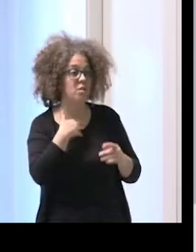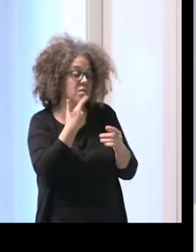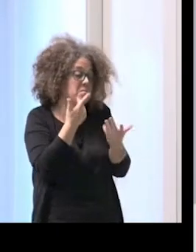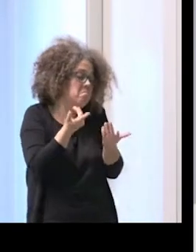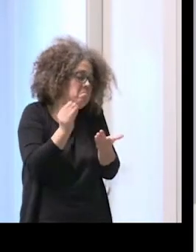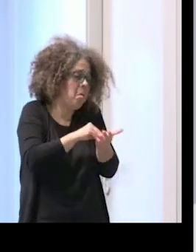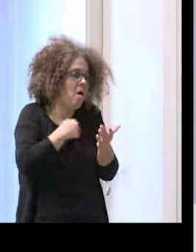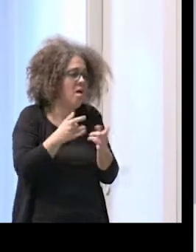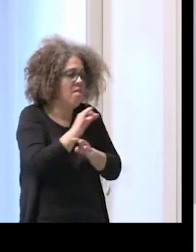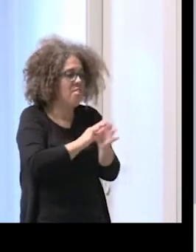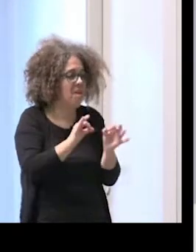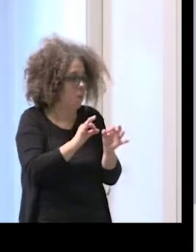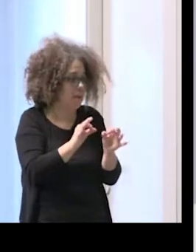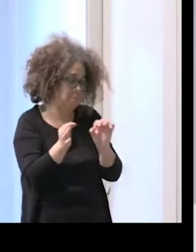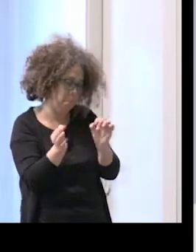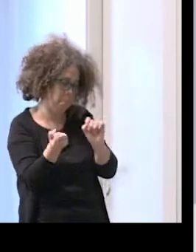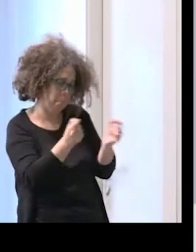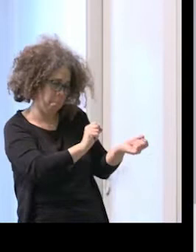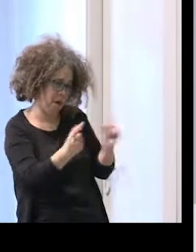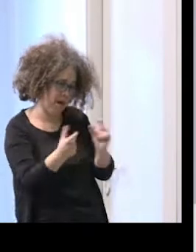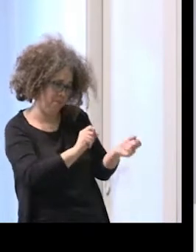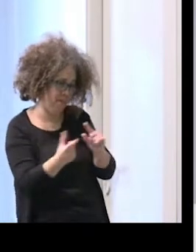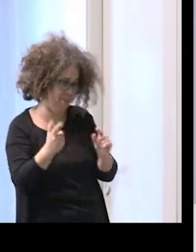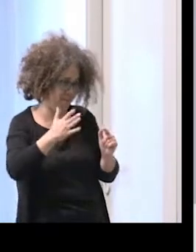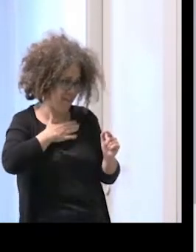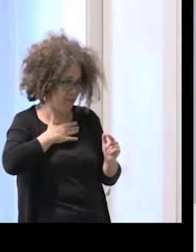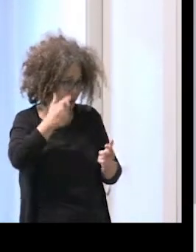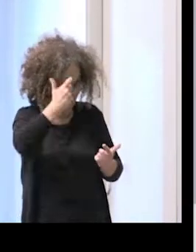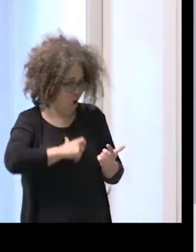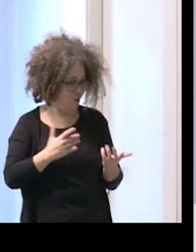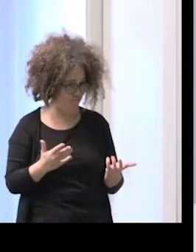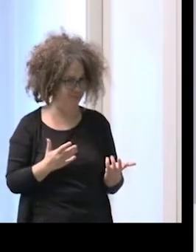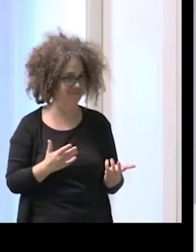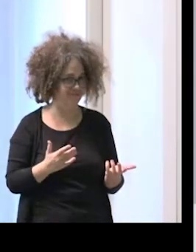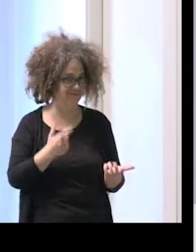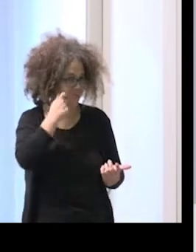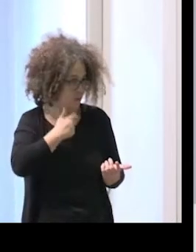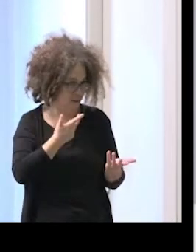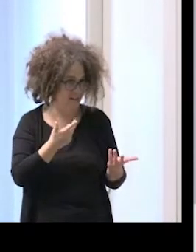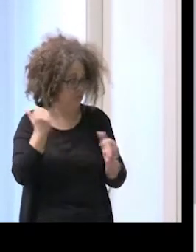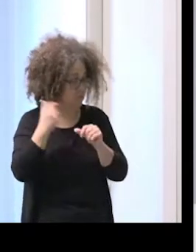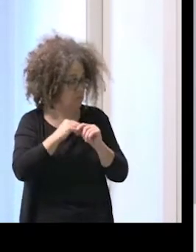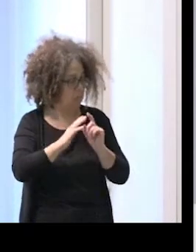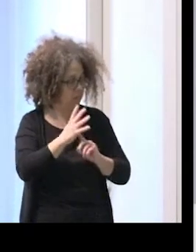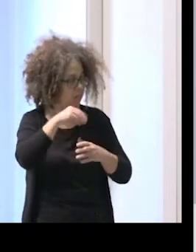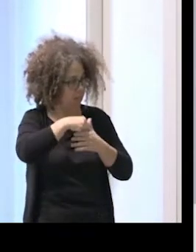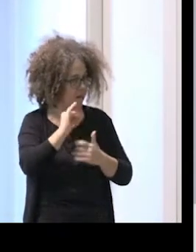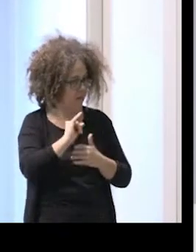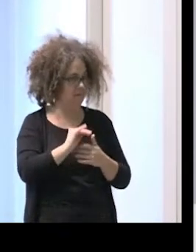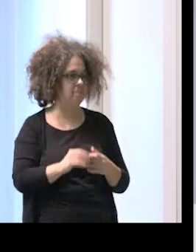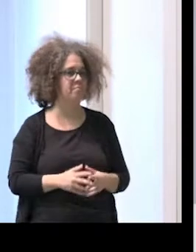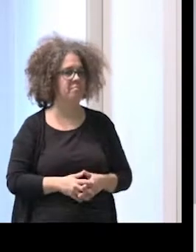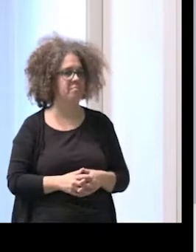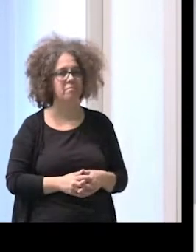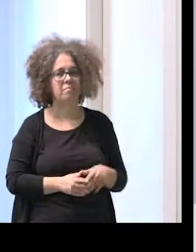humanas, queríamos buscar un modelo que fuera lo más compatible con el rango de fisiología humana. Y aparte, en el gerbo